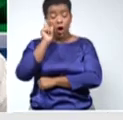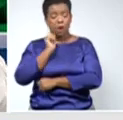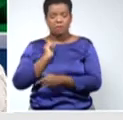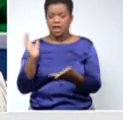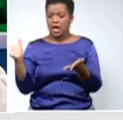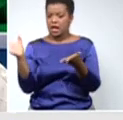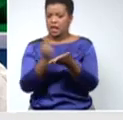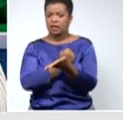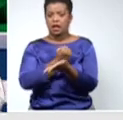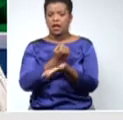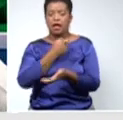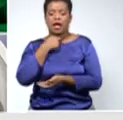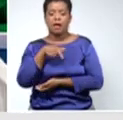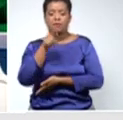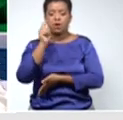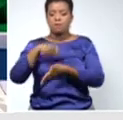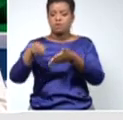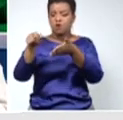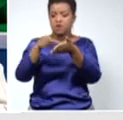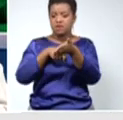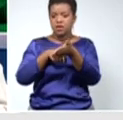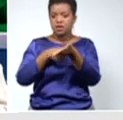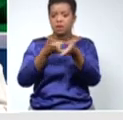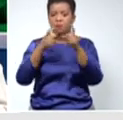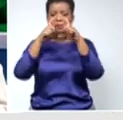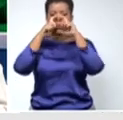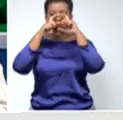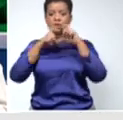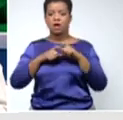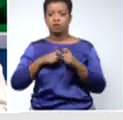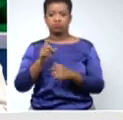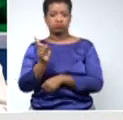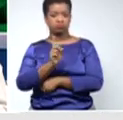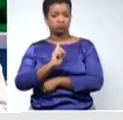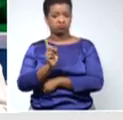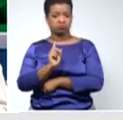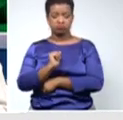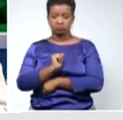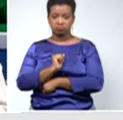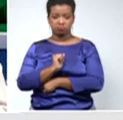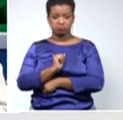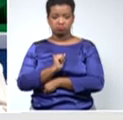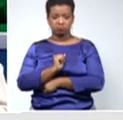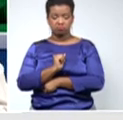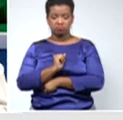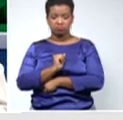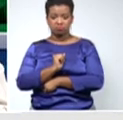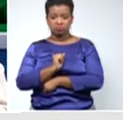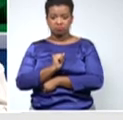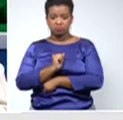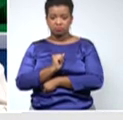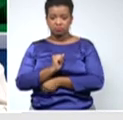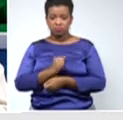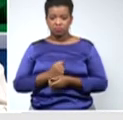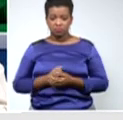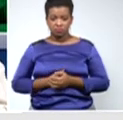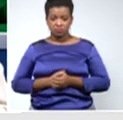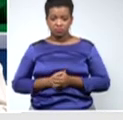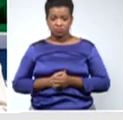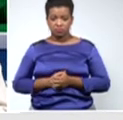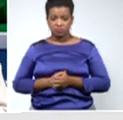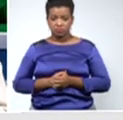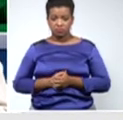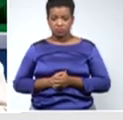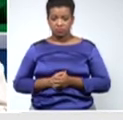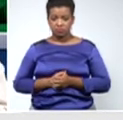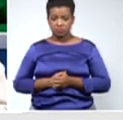prohibición de andar sin nasobuco, o sea, ya el nasobuco no es ahí en lugares donde todavía hay una transmisión importante. Por